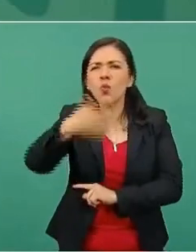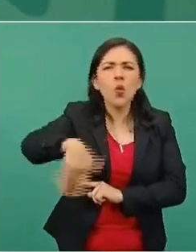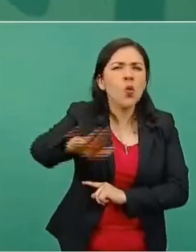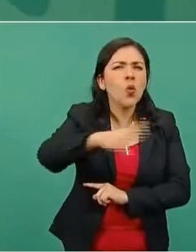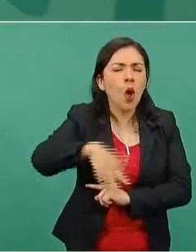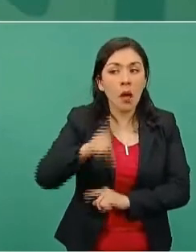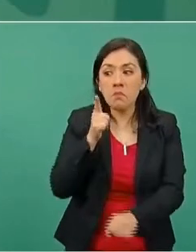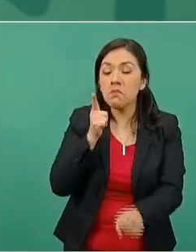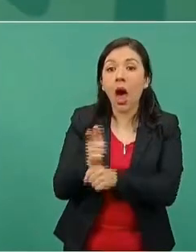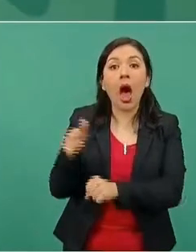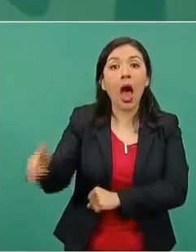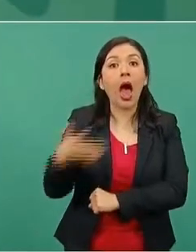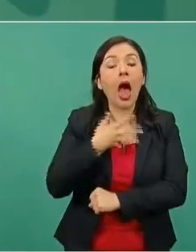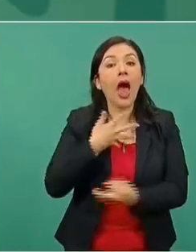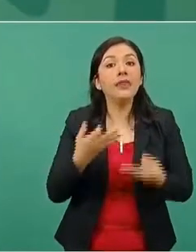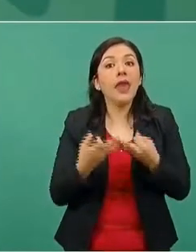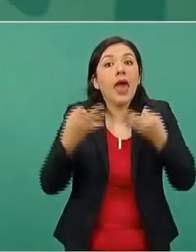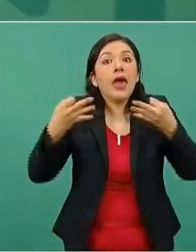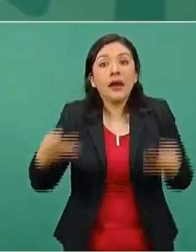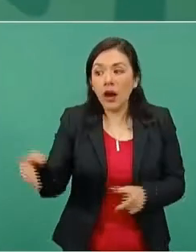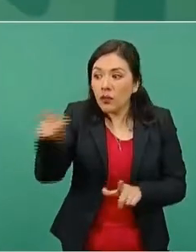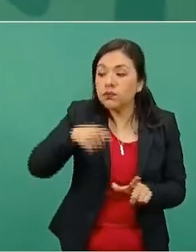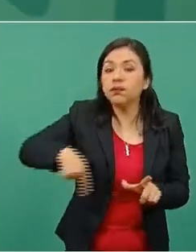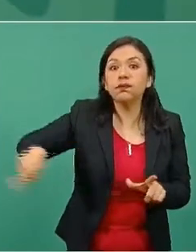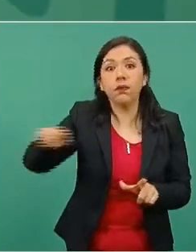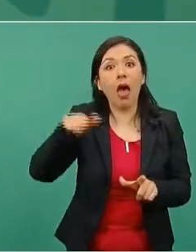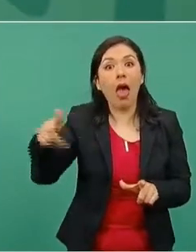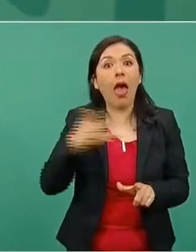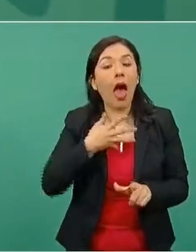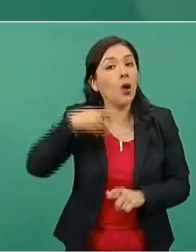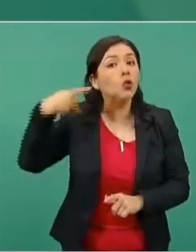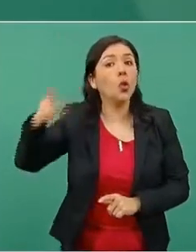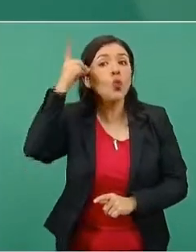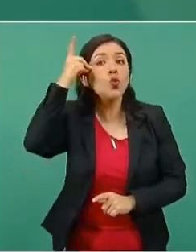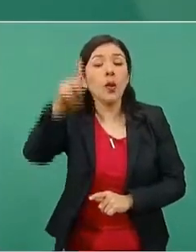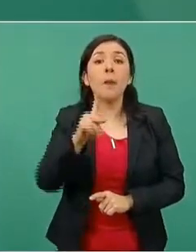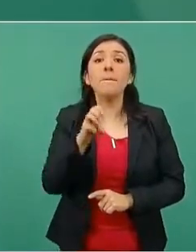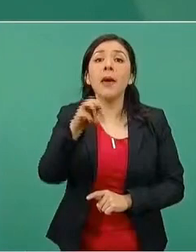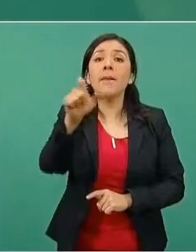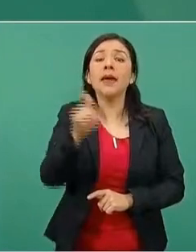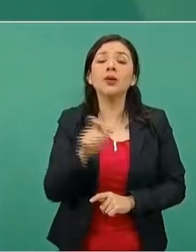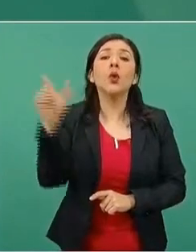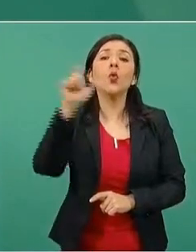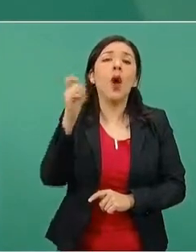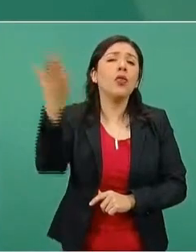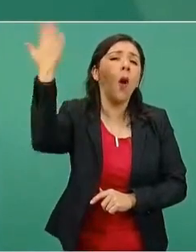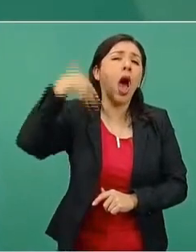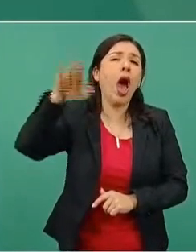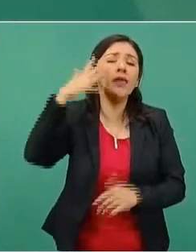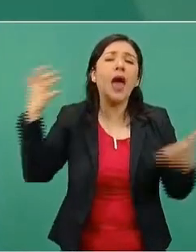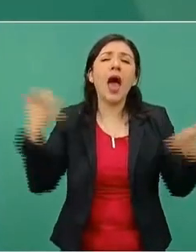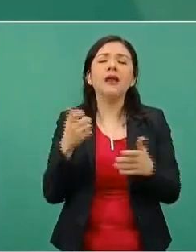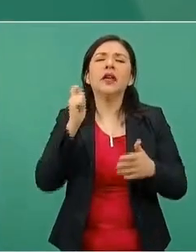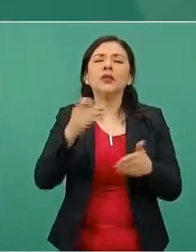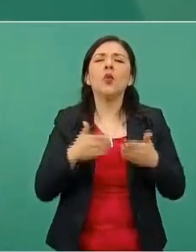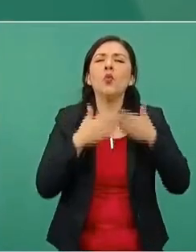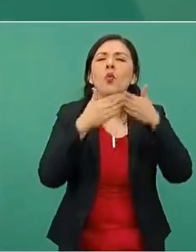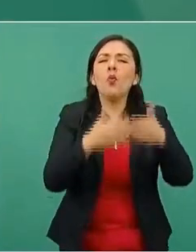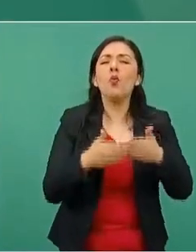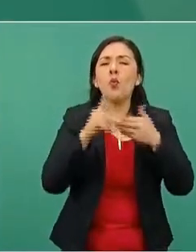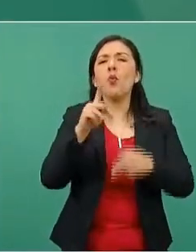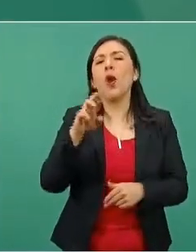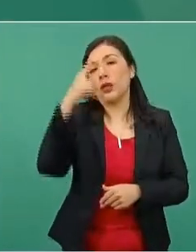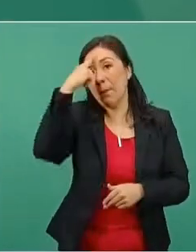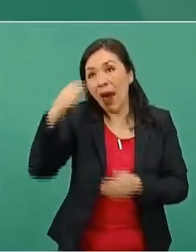se encontró que el terreno era de Pemex. ¿De cuándo hicieron el puerto? Para